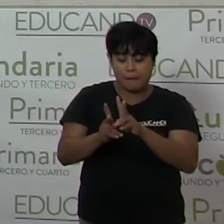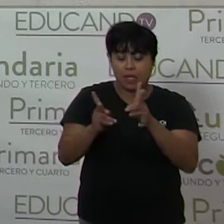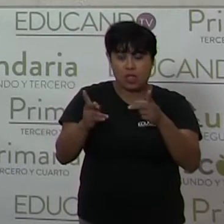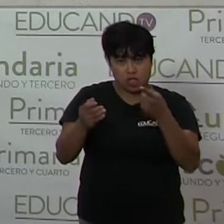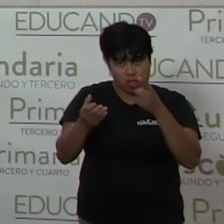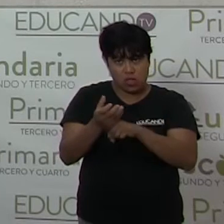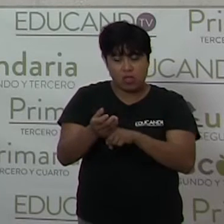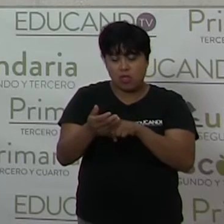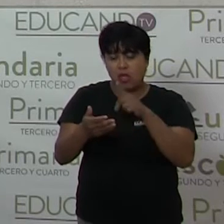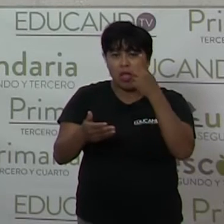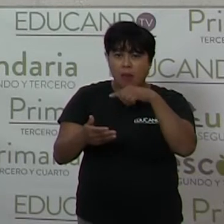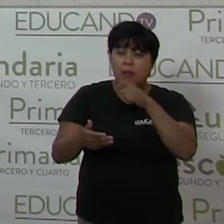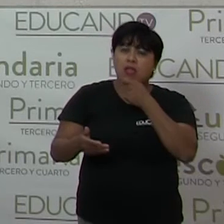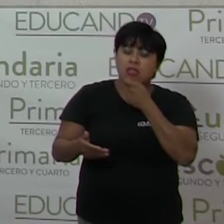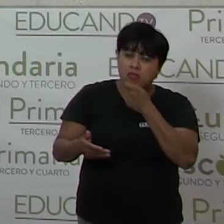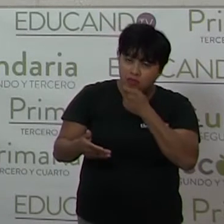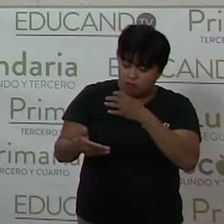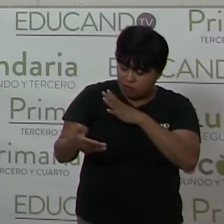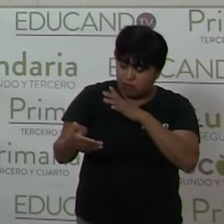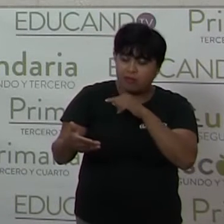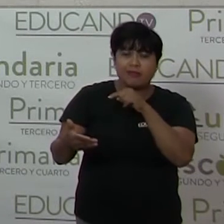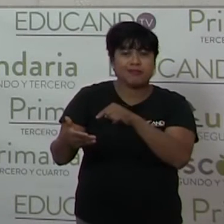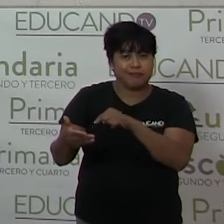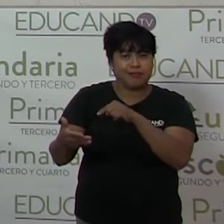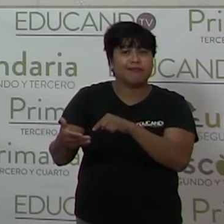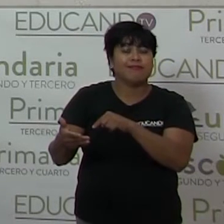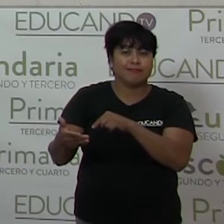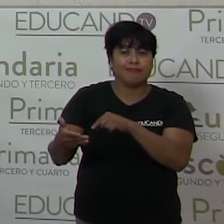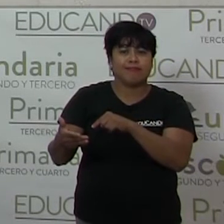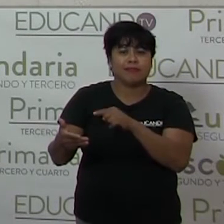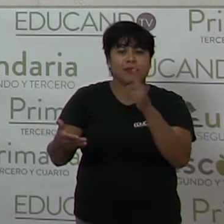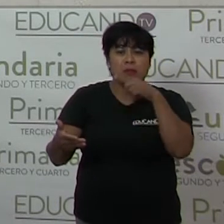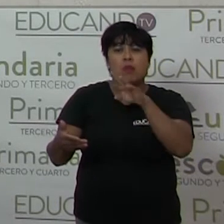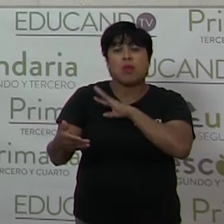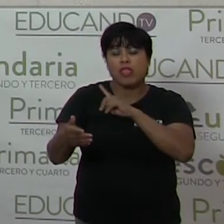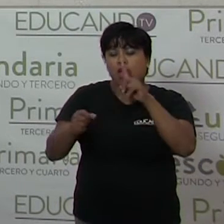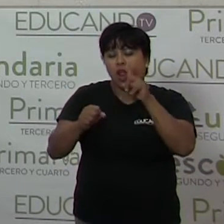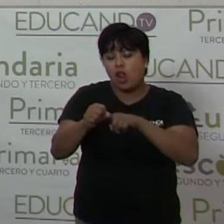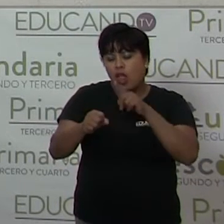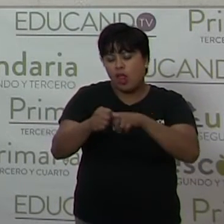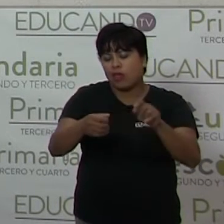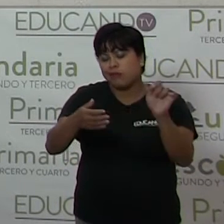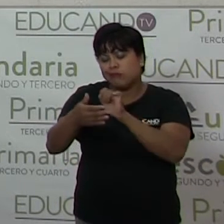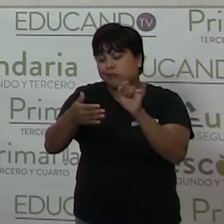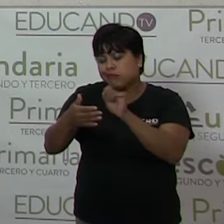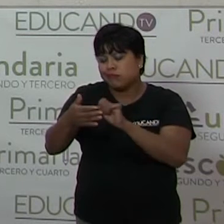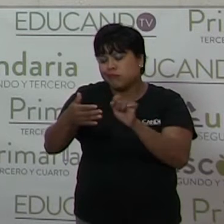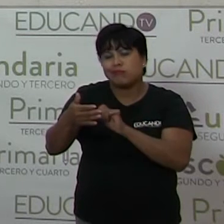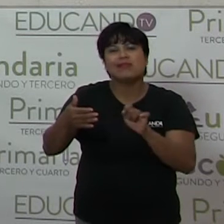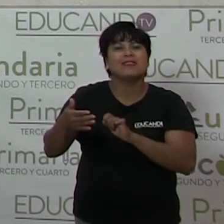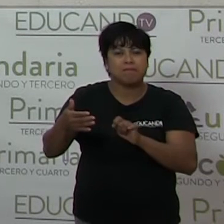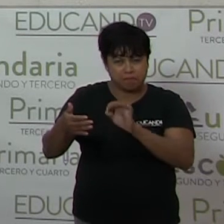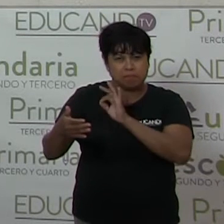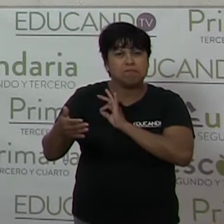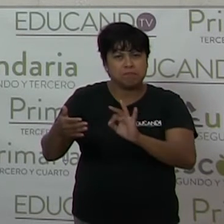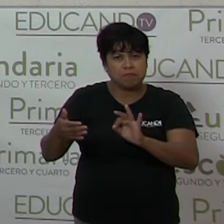secciones en los periódicos infantiles para qué colores tenemos periódicos